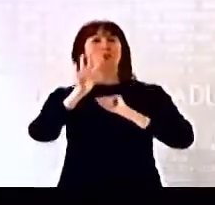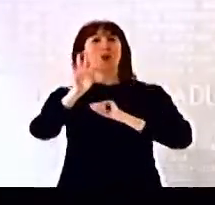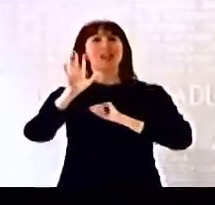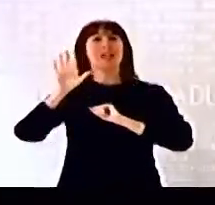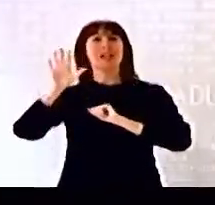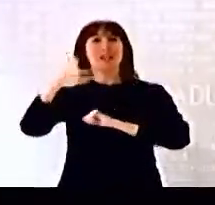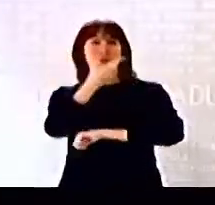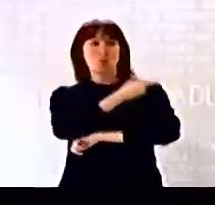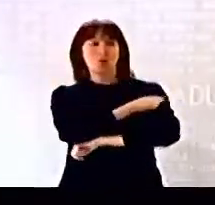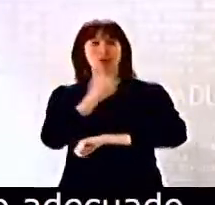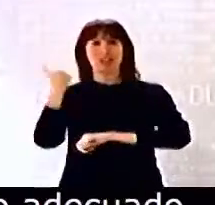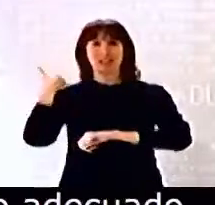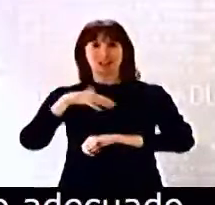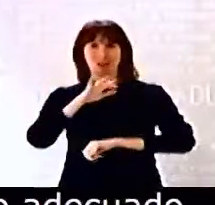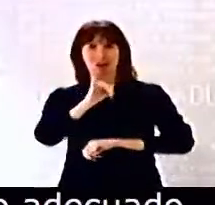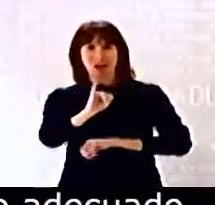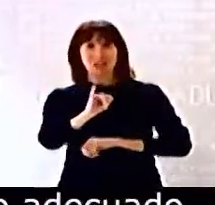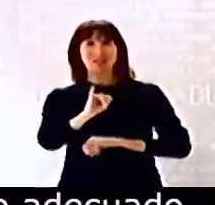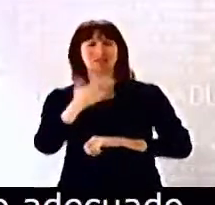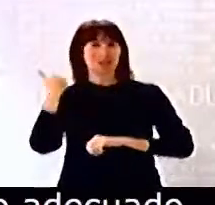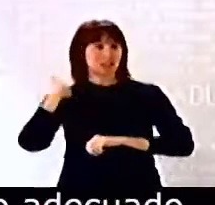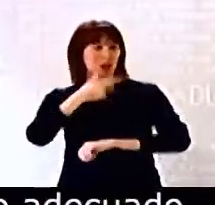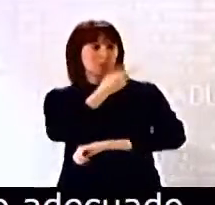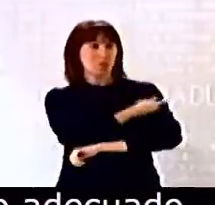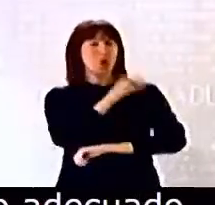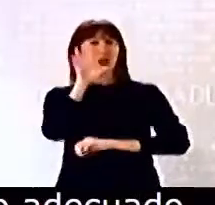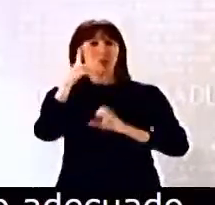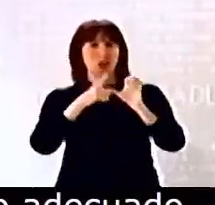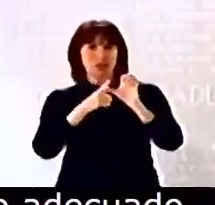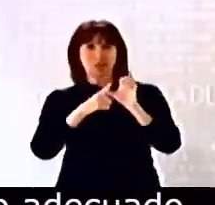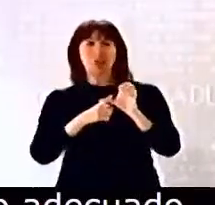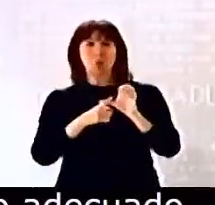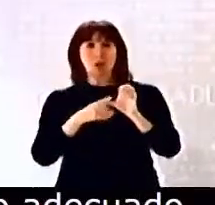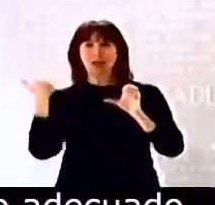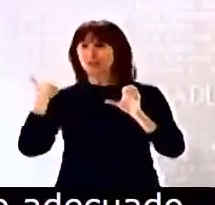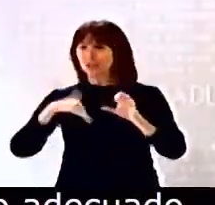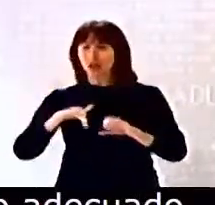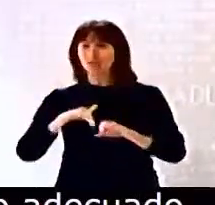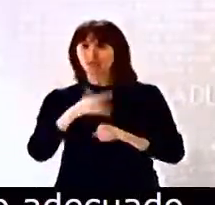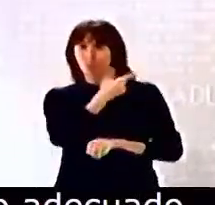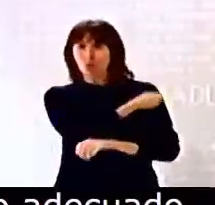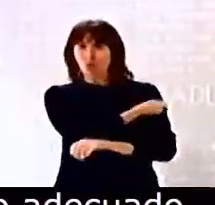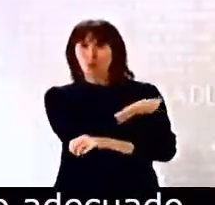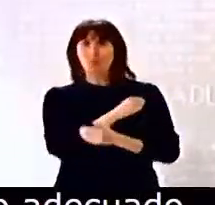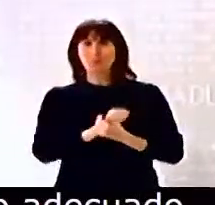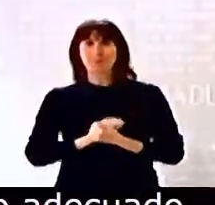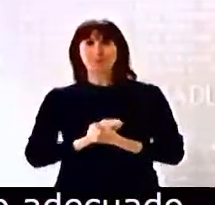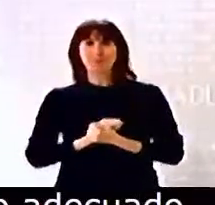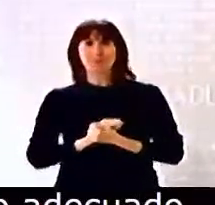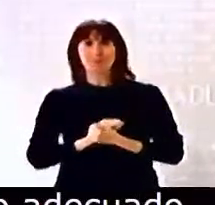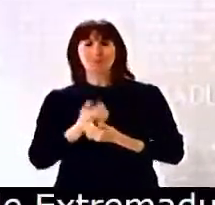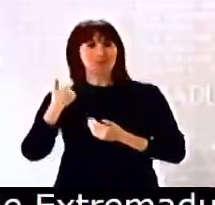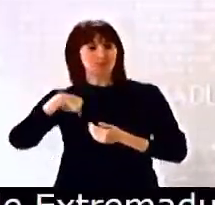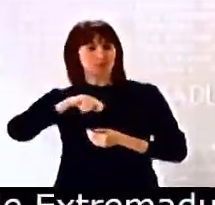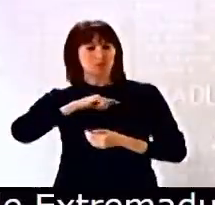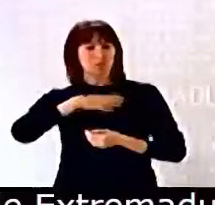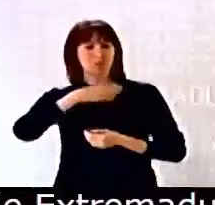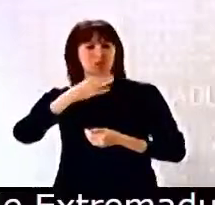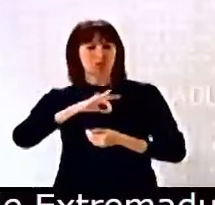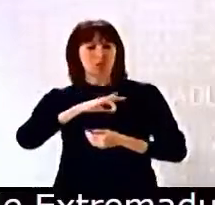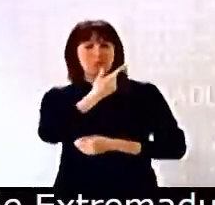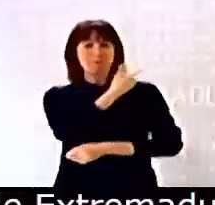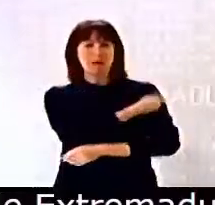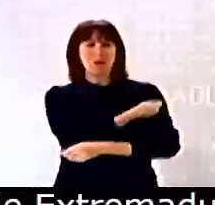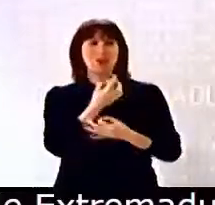52.845 dosis, son las que hemos puesto en la comunidad autónoma de Extremadura. Hemos sido capaces de vacunar